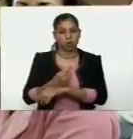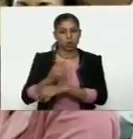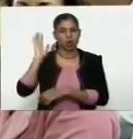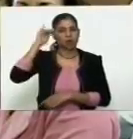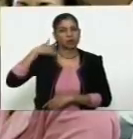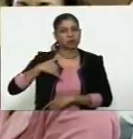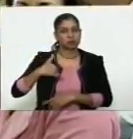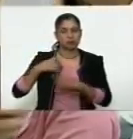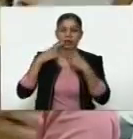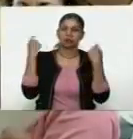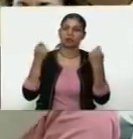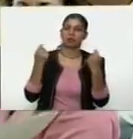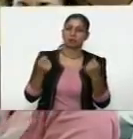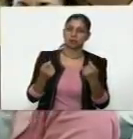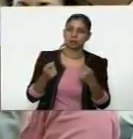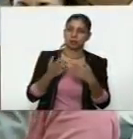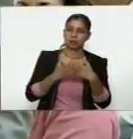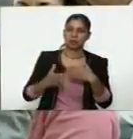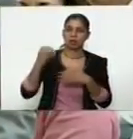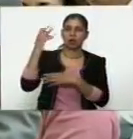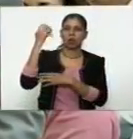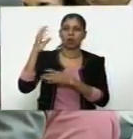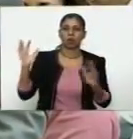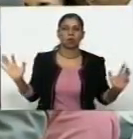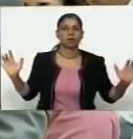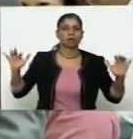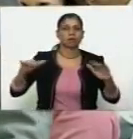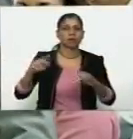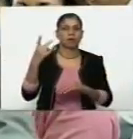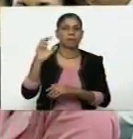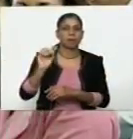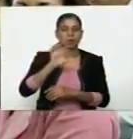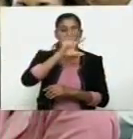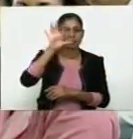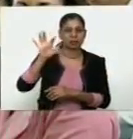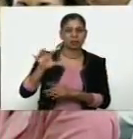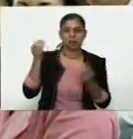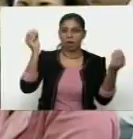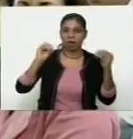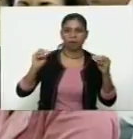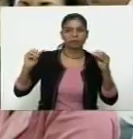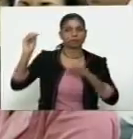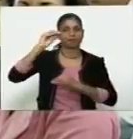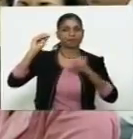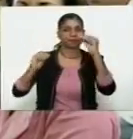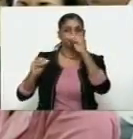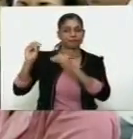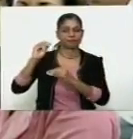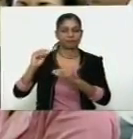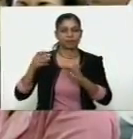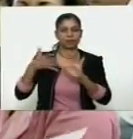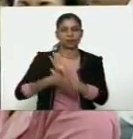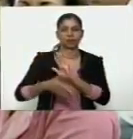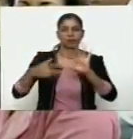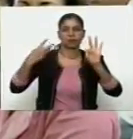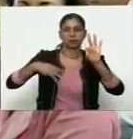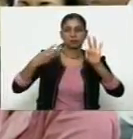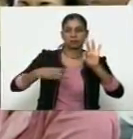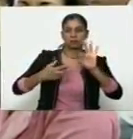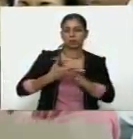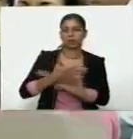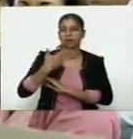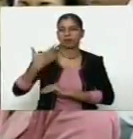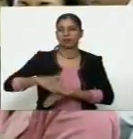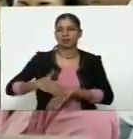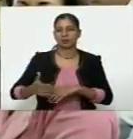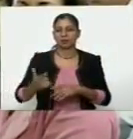se celebraba la culminación de la cumbre del Grupo de los 20 y no hubo acuerdo sobre el tema de las criptomonedas. Y entre otras cosas